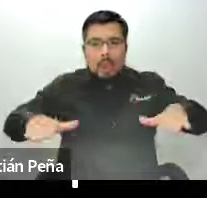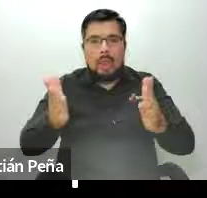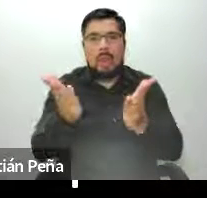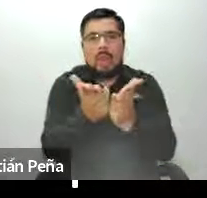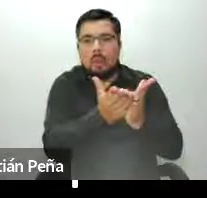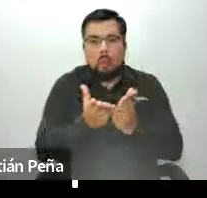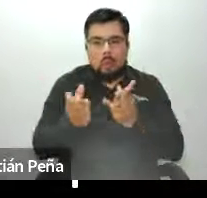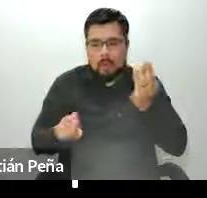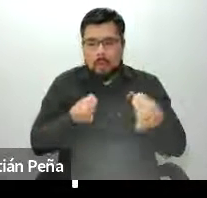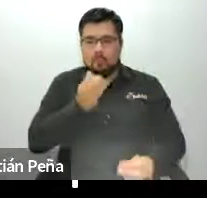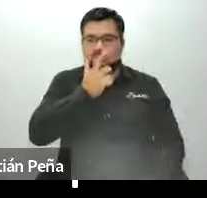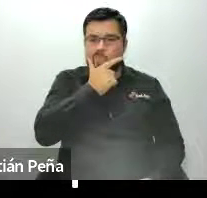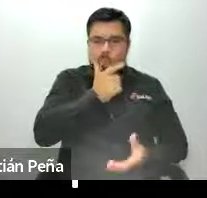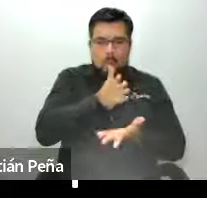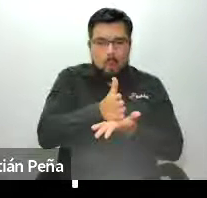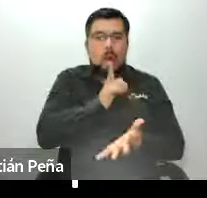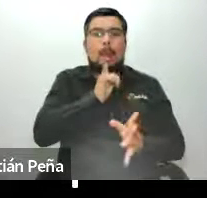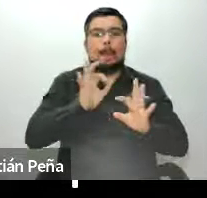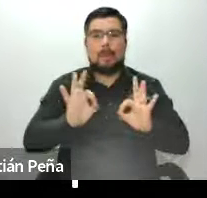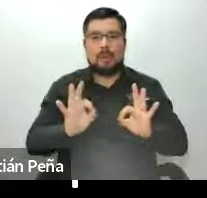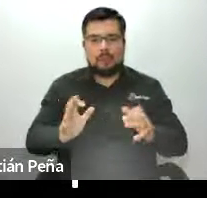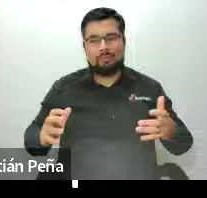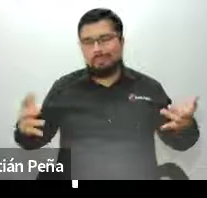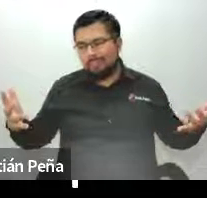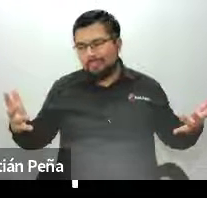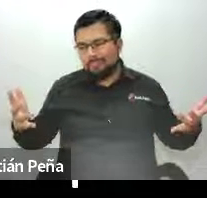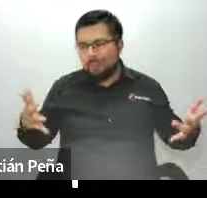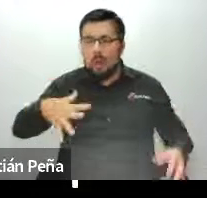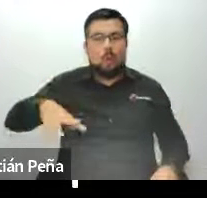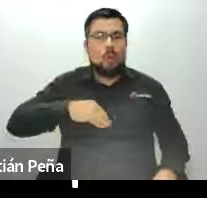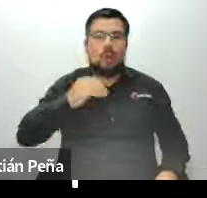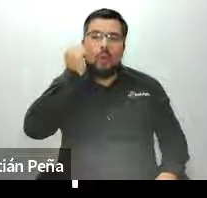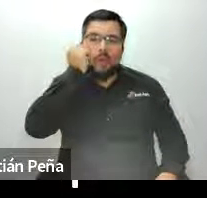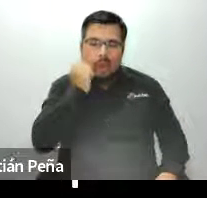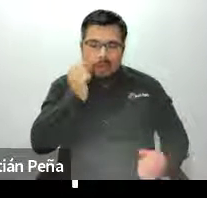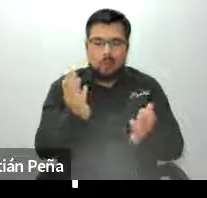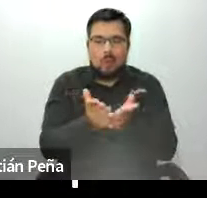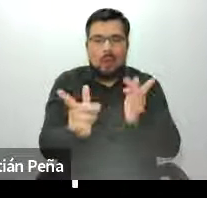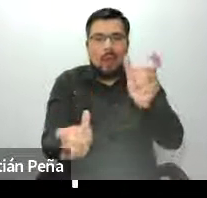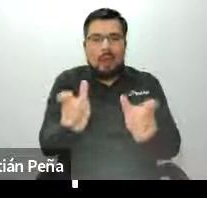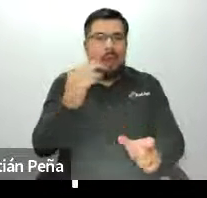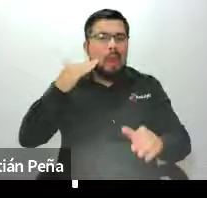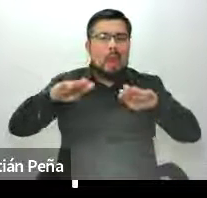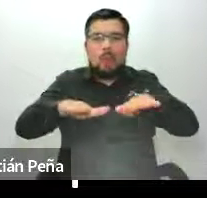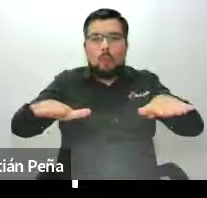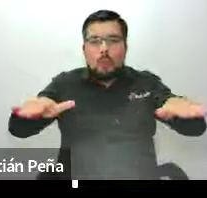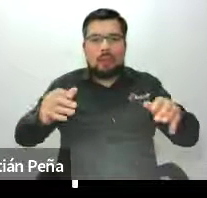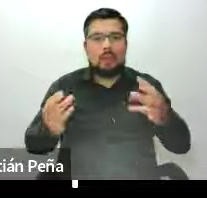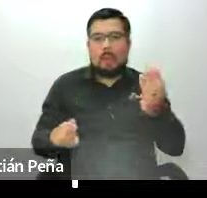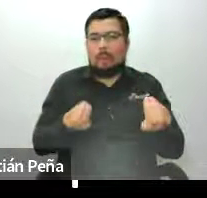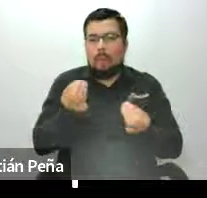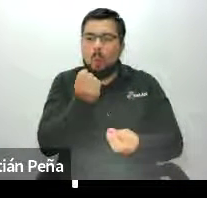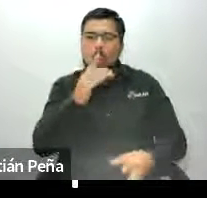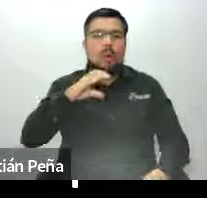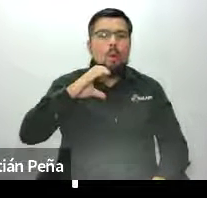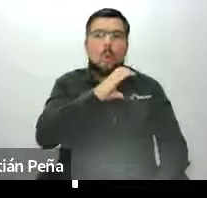con nuestros queridos estudiantes, en qué curso quedaban. De alguna manera el mismo decreto 83